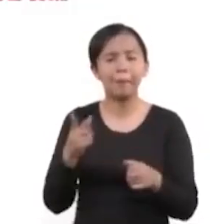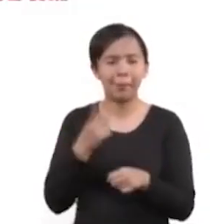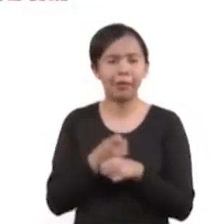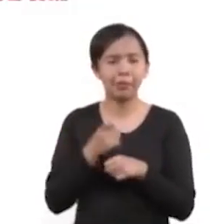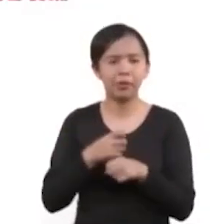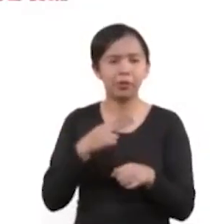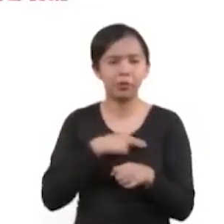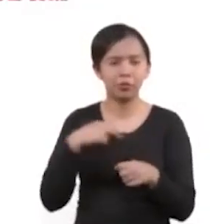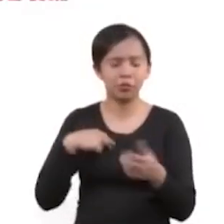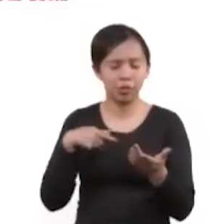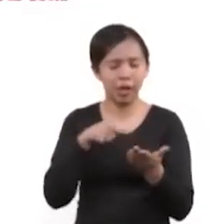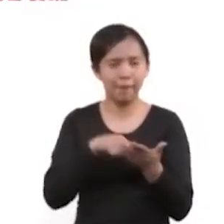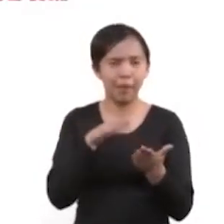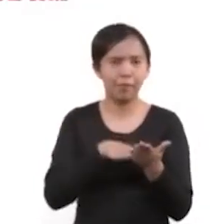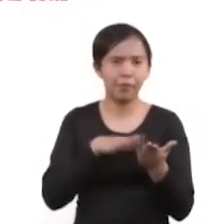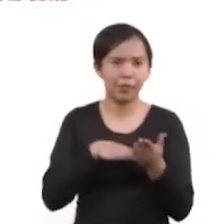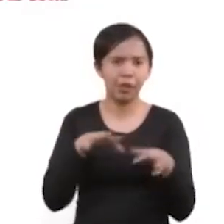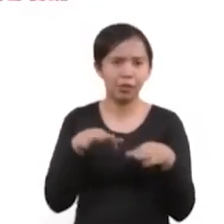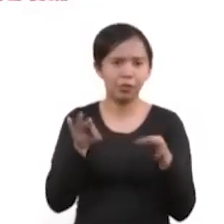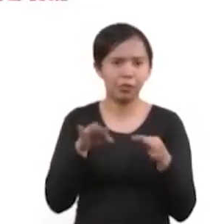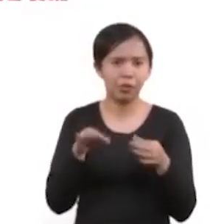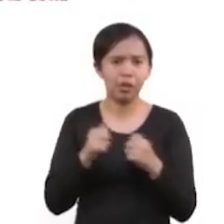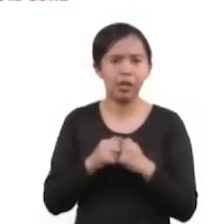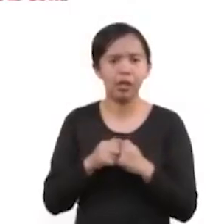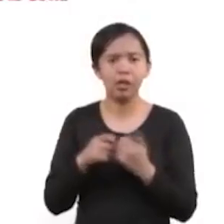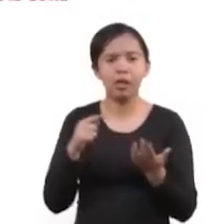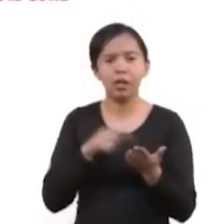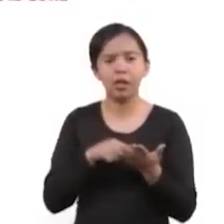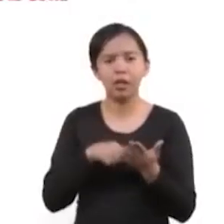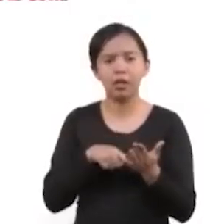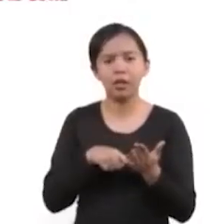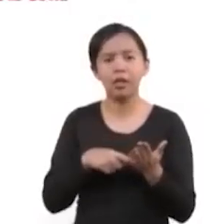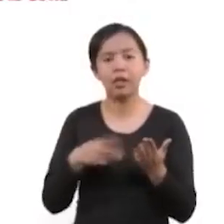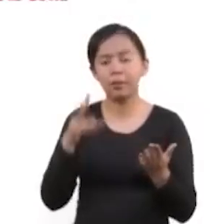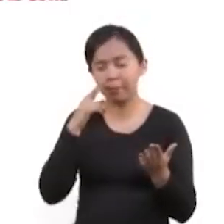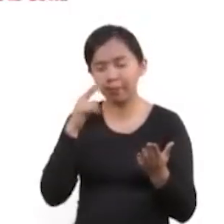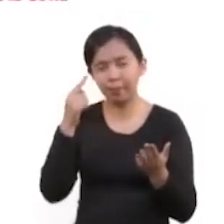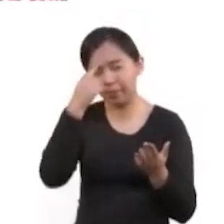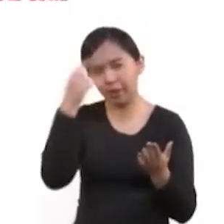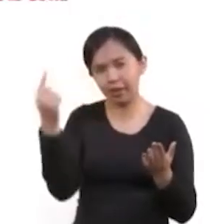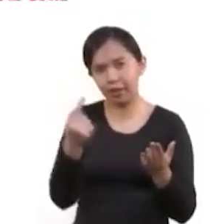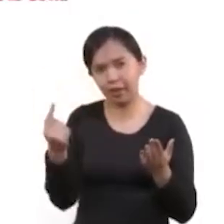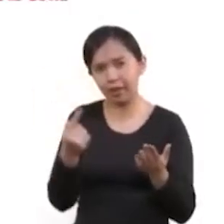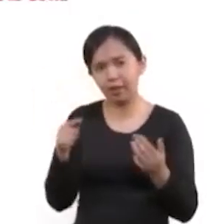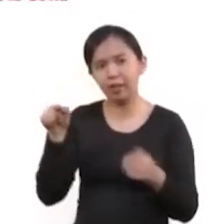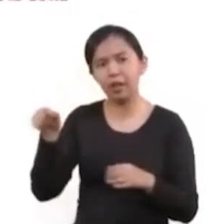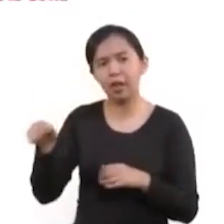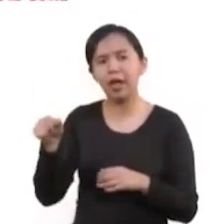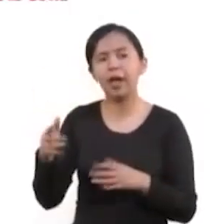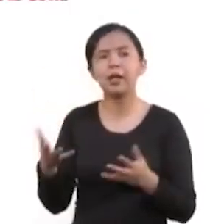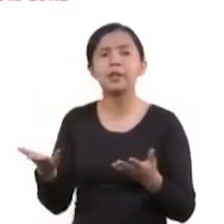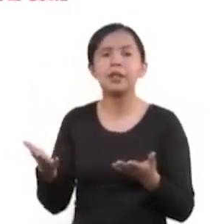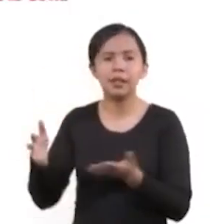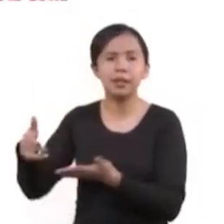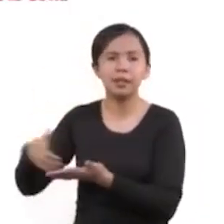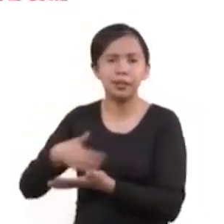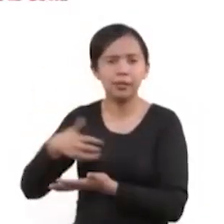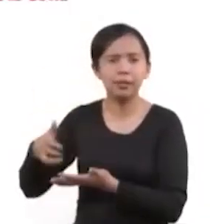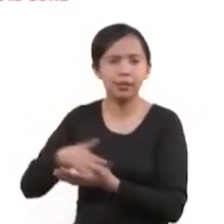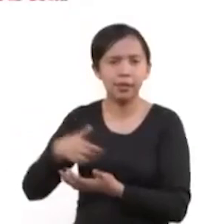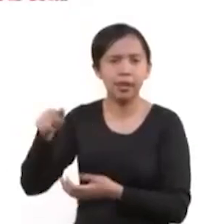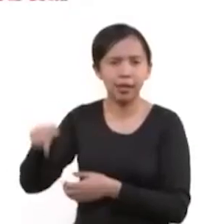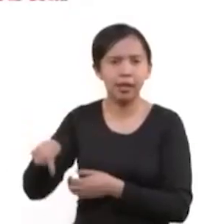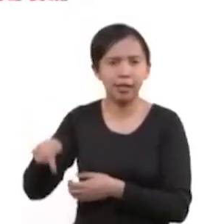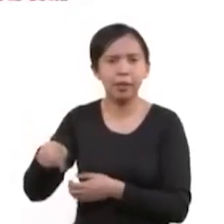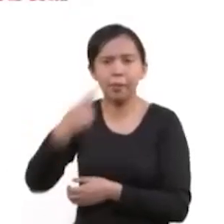21 registros, es decir, huecos en la losa del piso del aeropuerto, de la terminal,